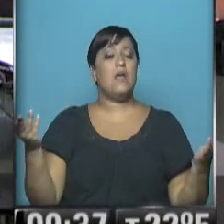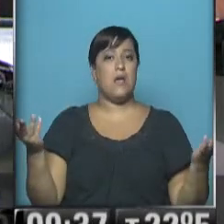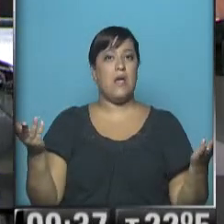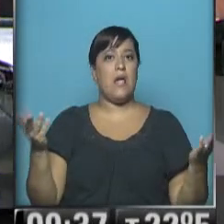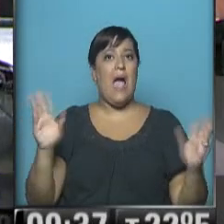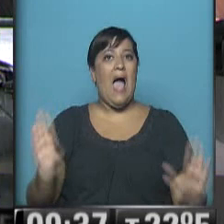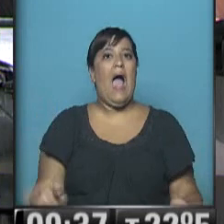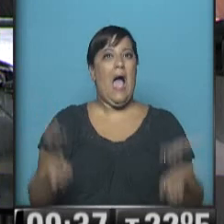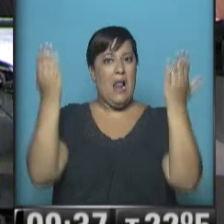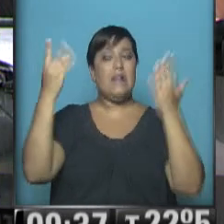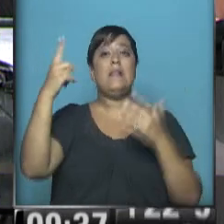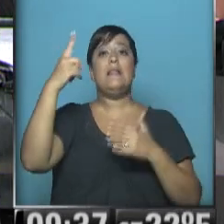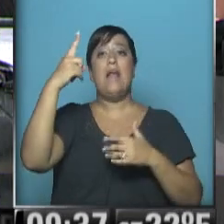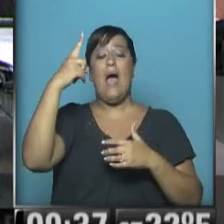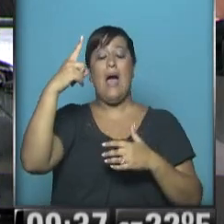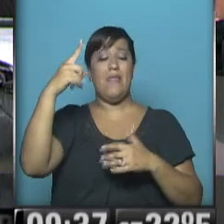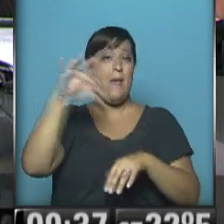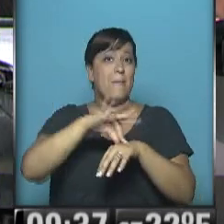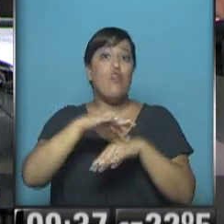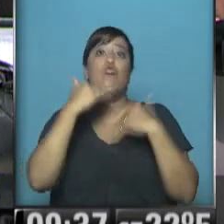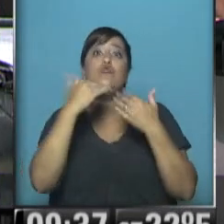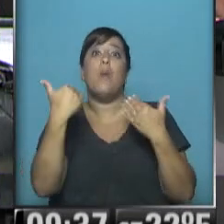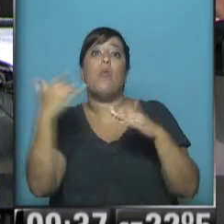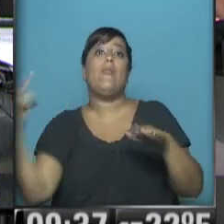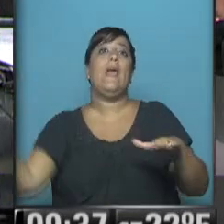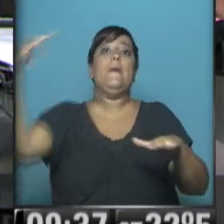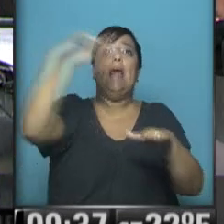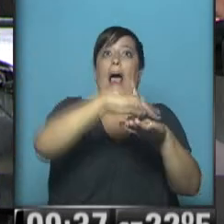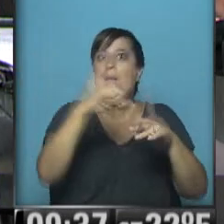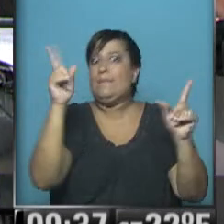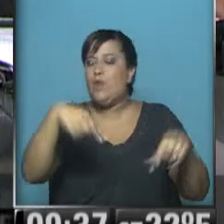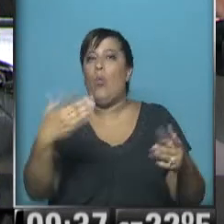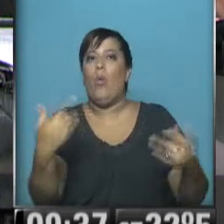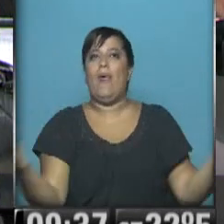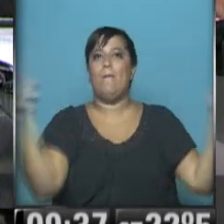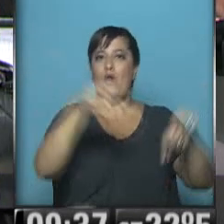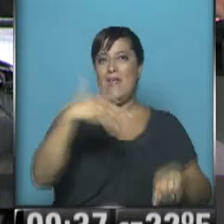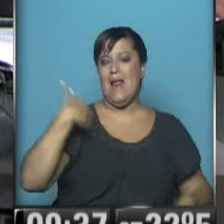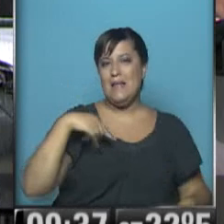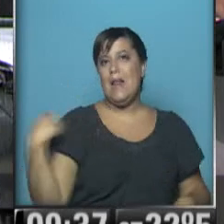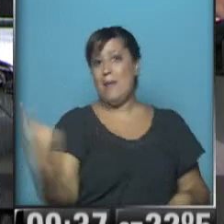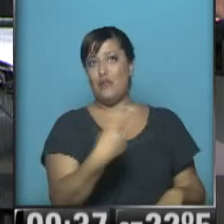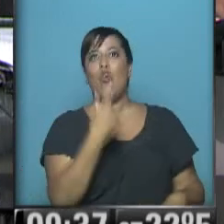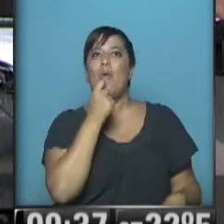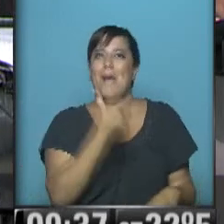médico, no sé si se puede viajar en este momento en estas condiciones con un coma inducido, pueda regresar a la Argentina para que todo sea más